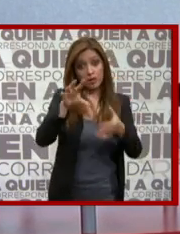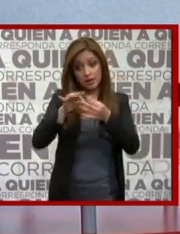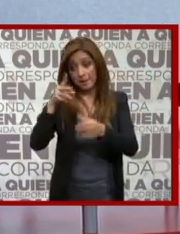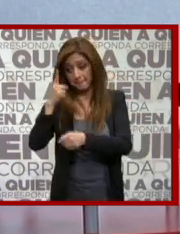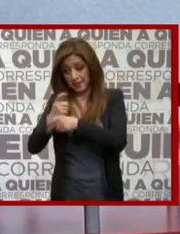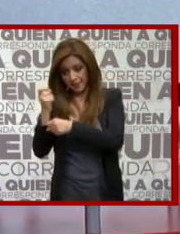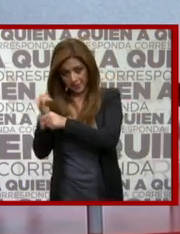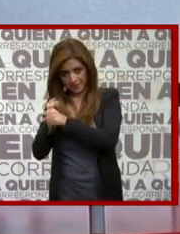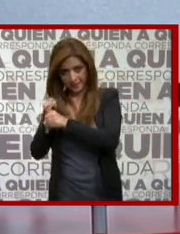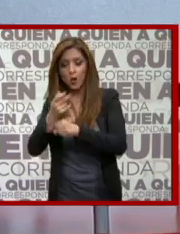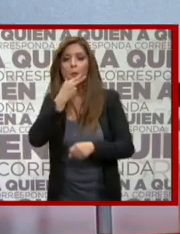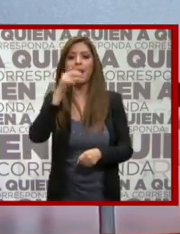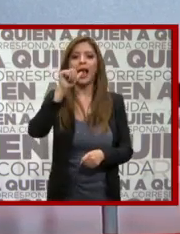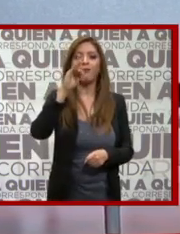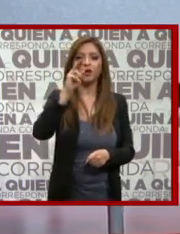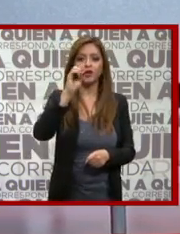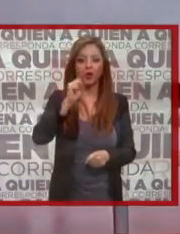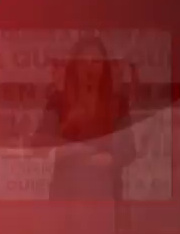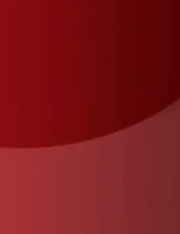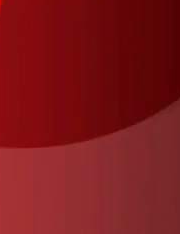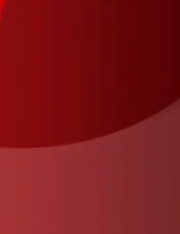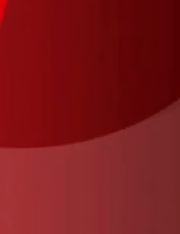investigación. Alfonso Vargas en el estudio.